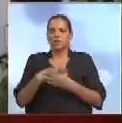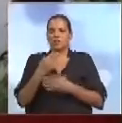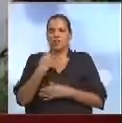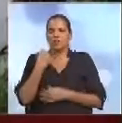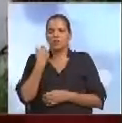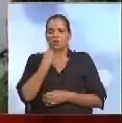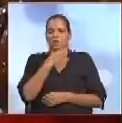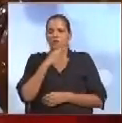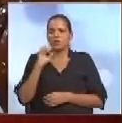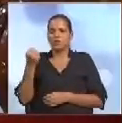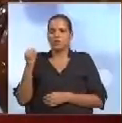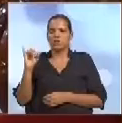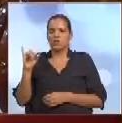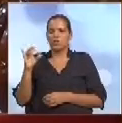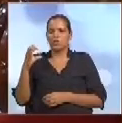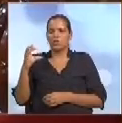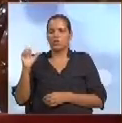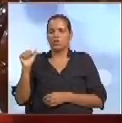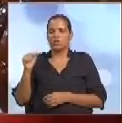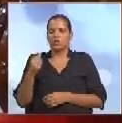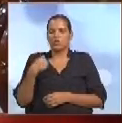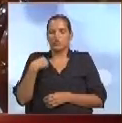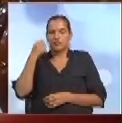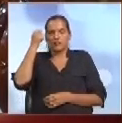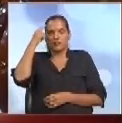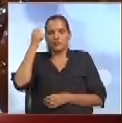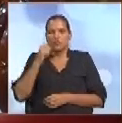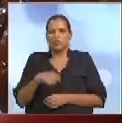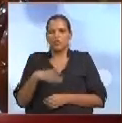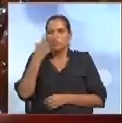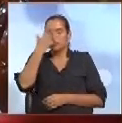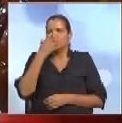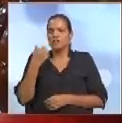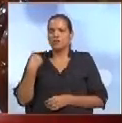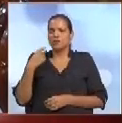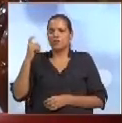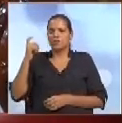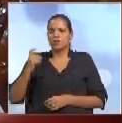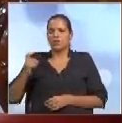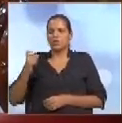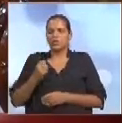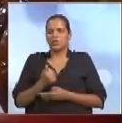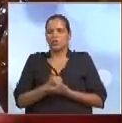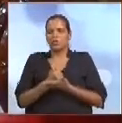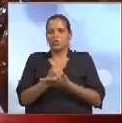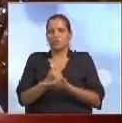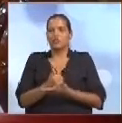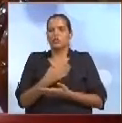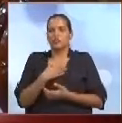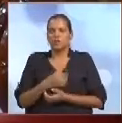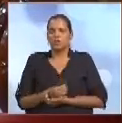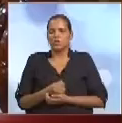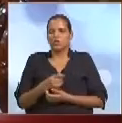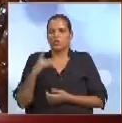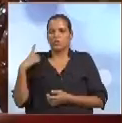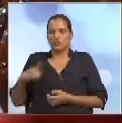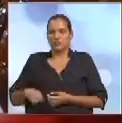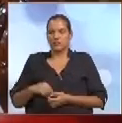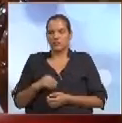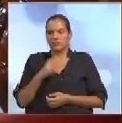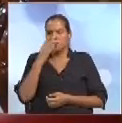mencionado anteriormente. Yo considero que Esmeralda necesita de ayuda del Ministerio de Salud Pública. Tenemos un cantón deprimido como es San